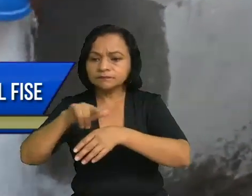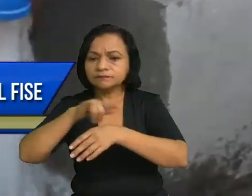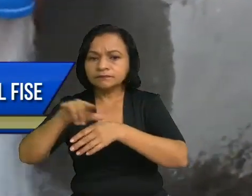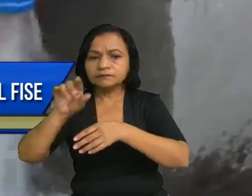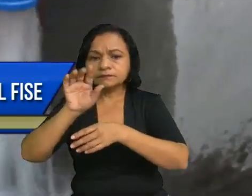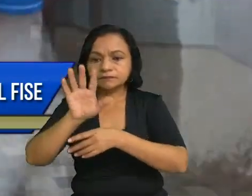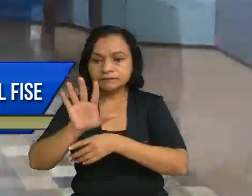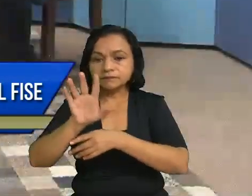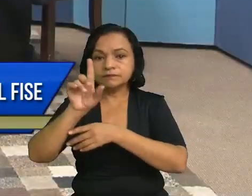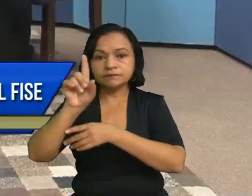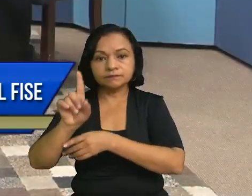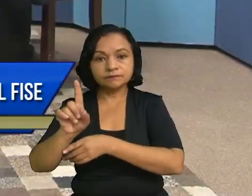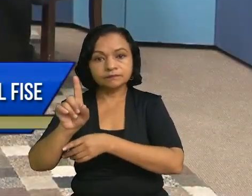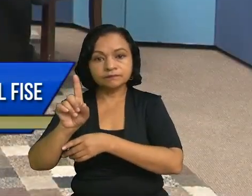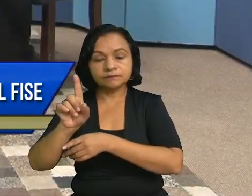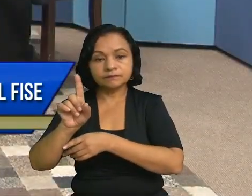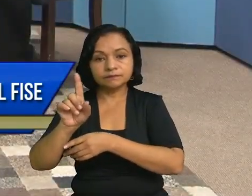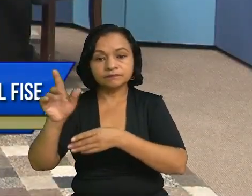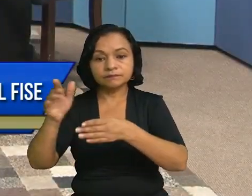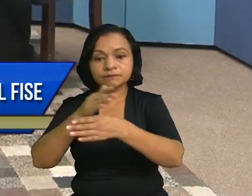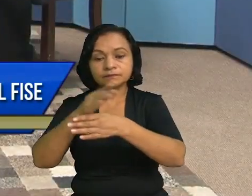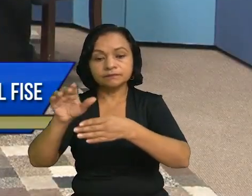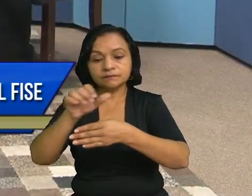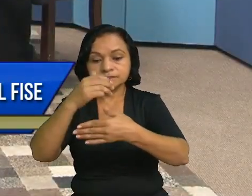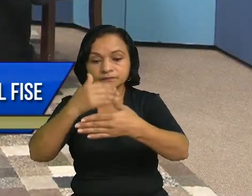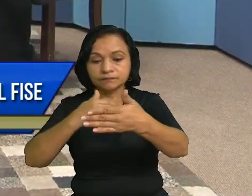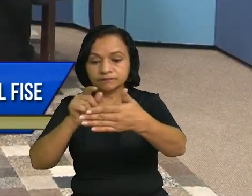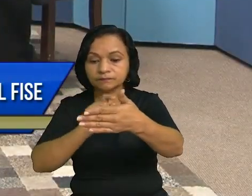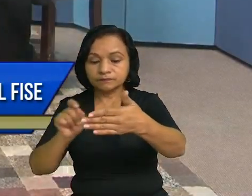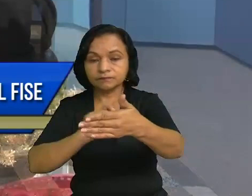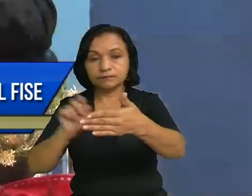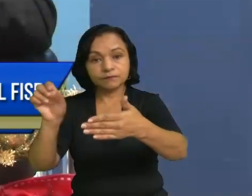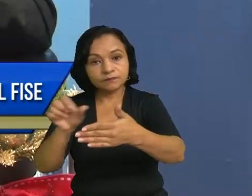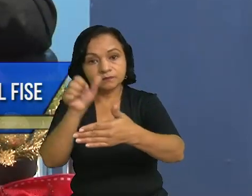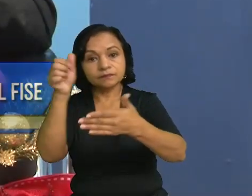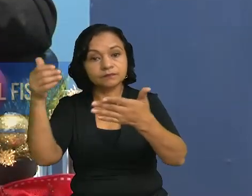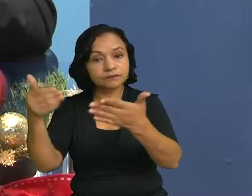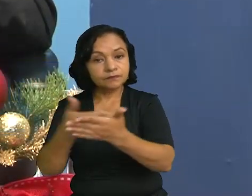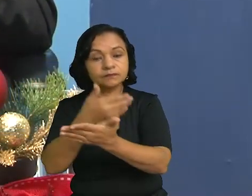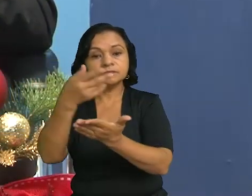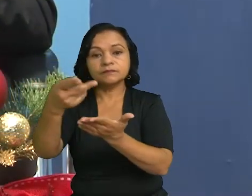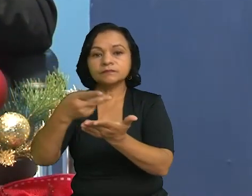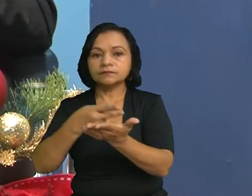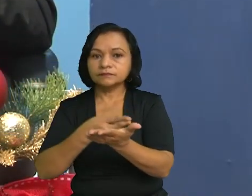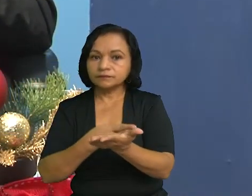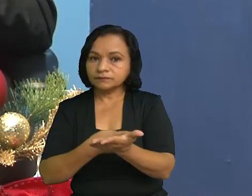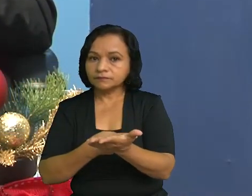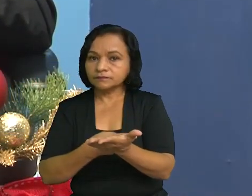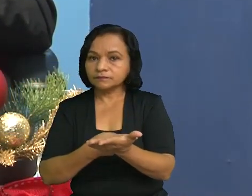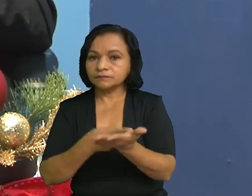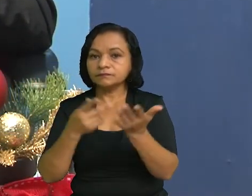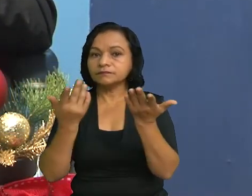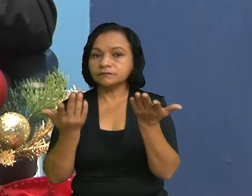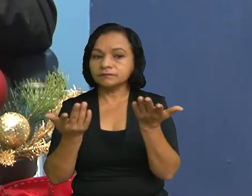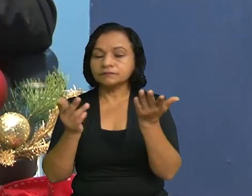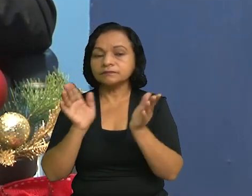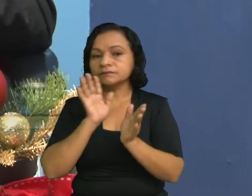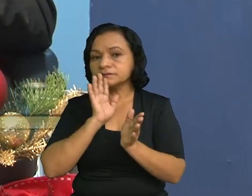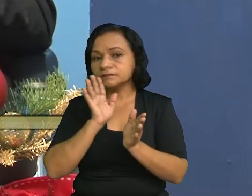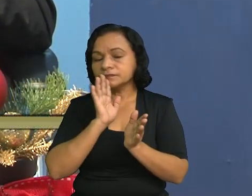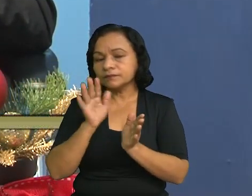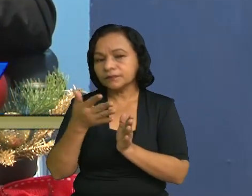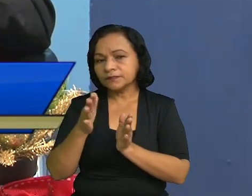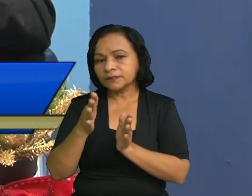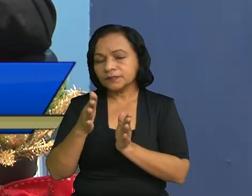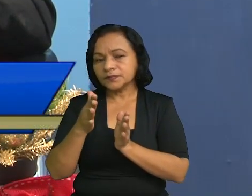de 51 formulaciones para otra cantidad similar de proyectos para ya éste estar hablando de que a